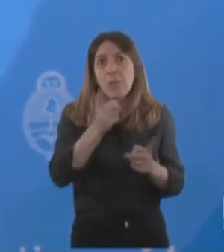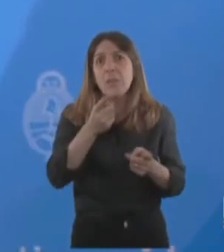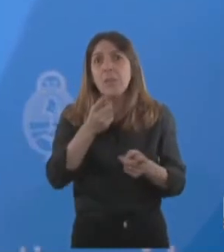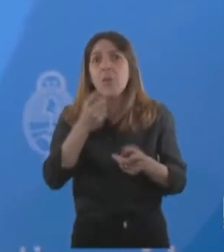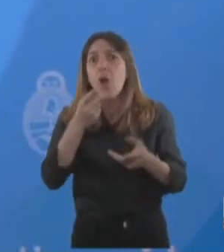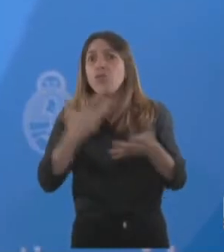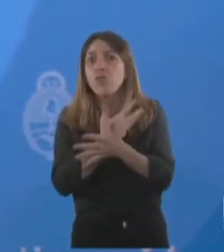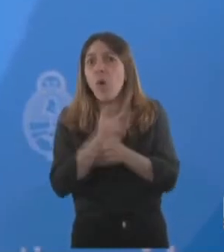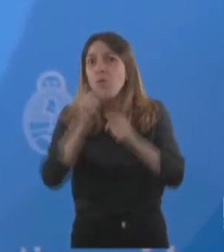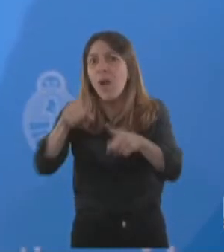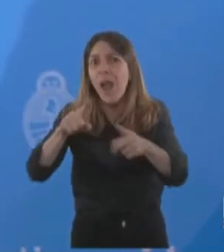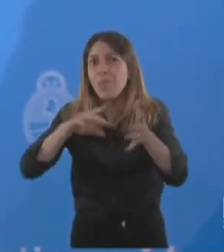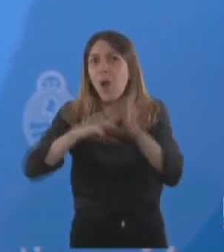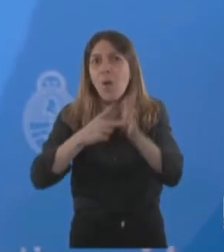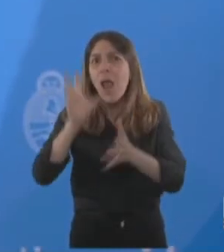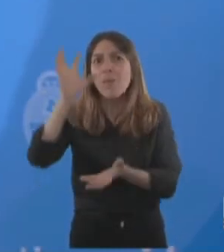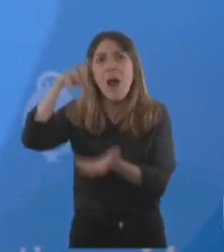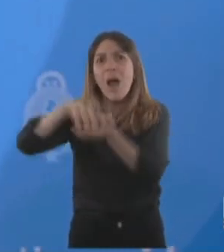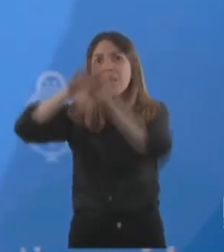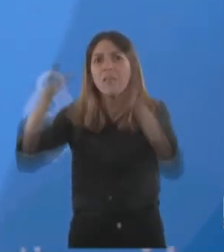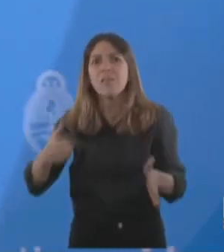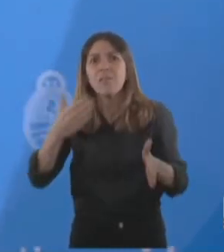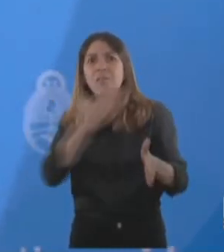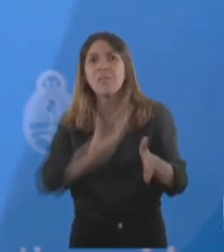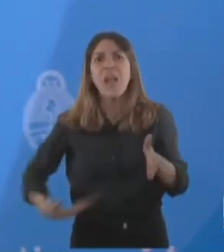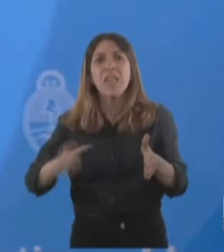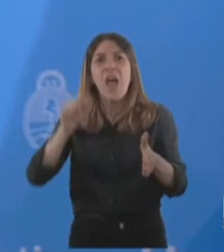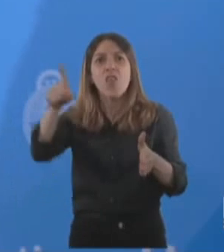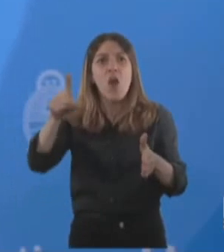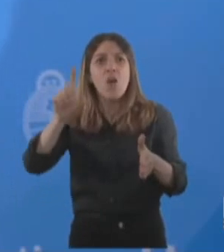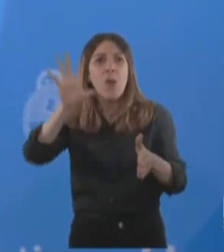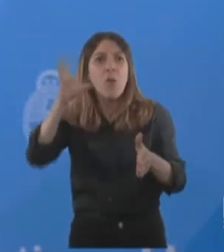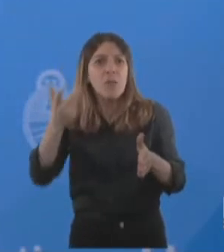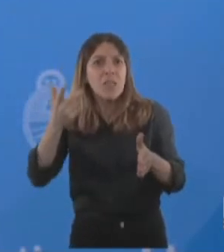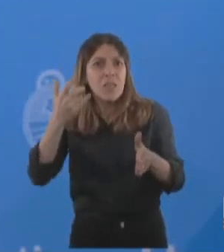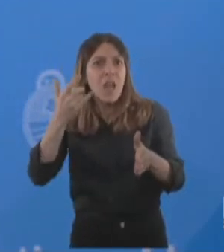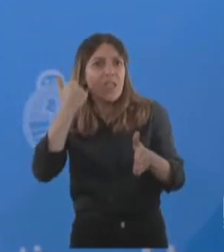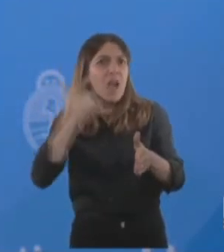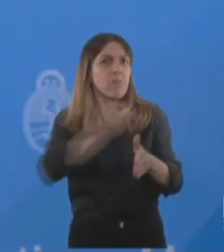provincial, muchas de las cuales hoy están rindiendo cuentas ante la justicia.